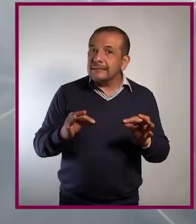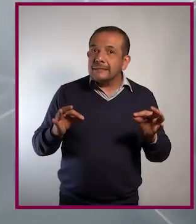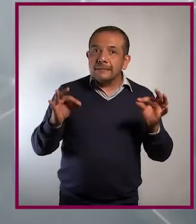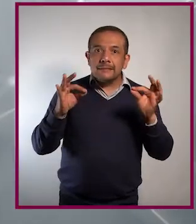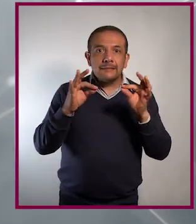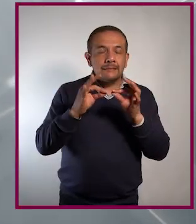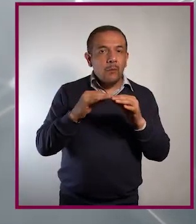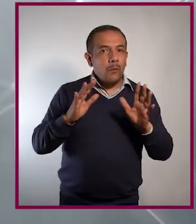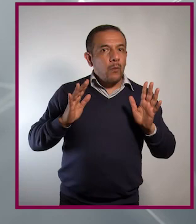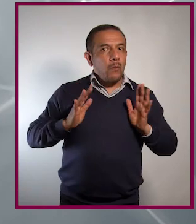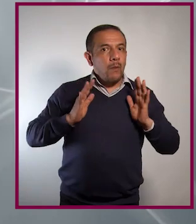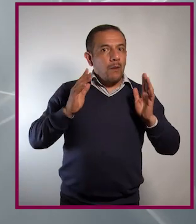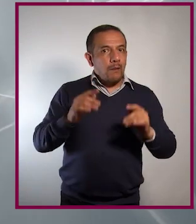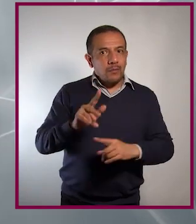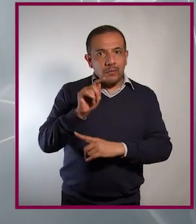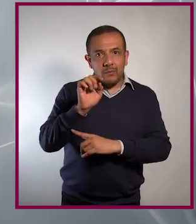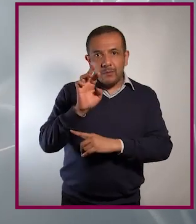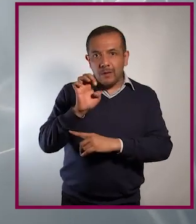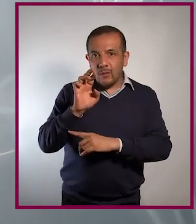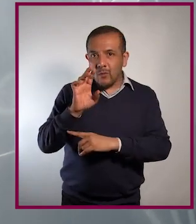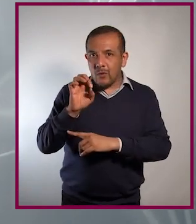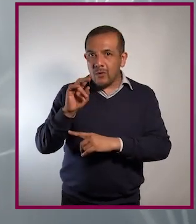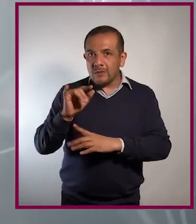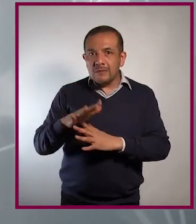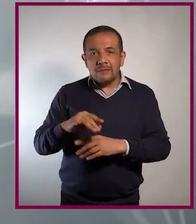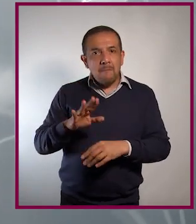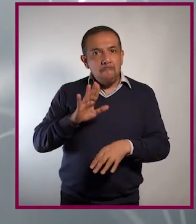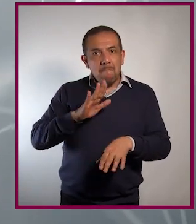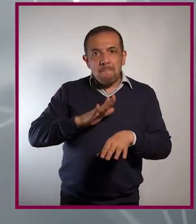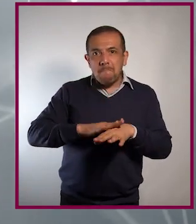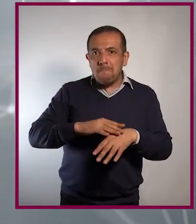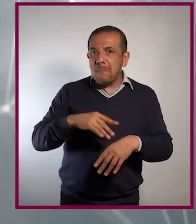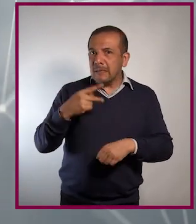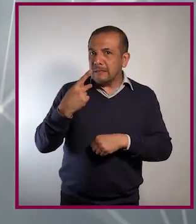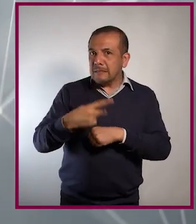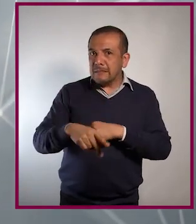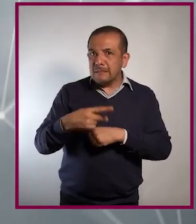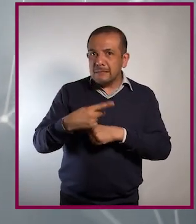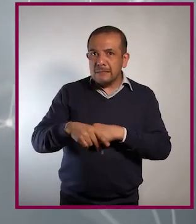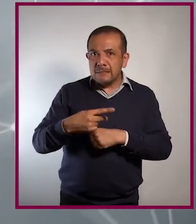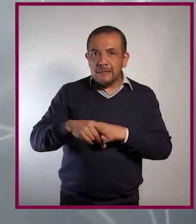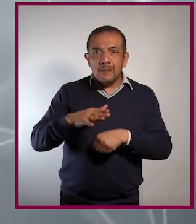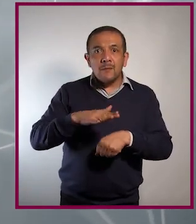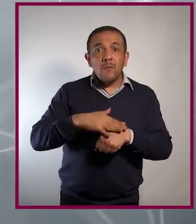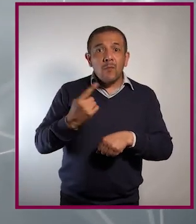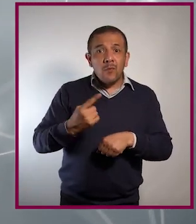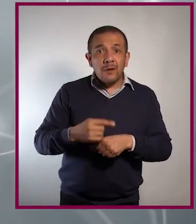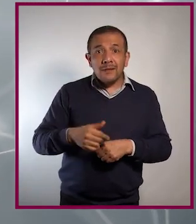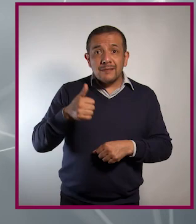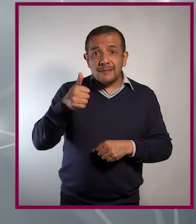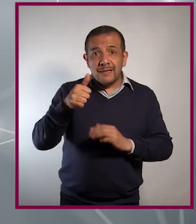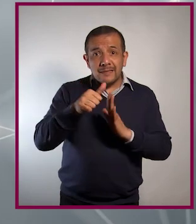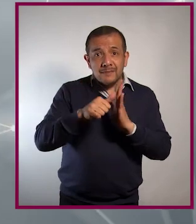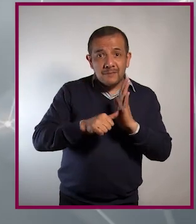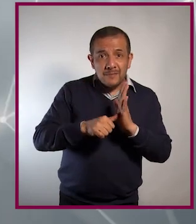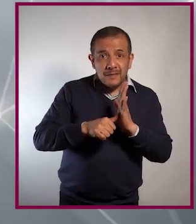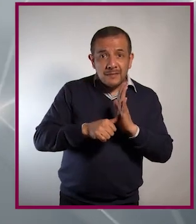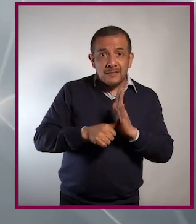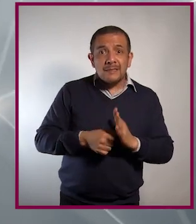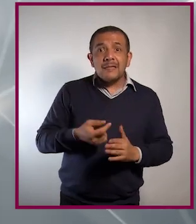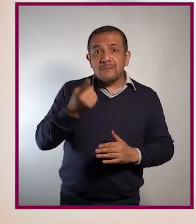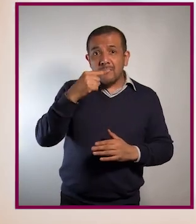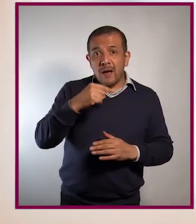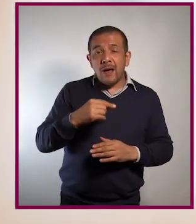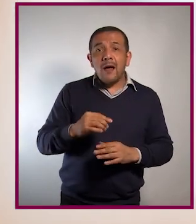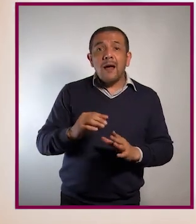Es impresionante que siga siendo la enfermedad infecciosa más letal. ¿Por qué si es una infección toma hasta 6 meses el